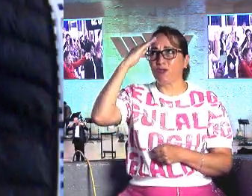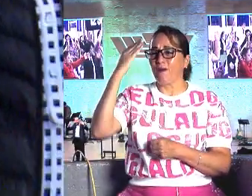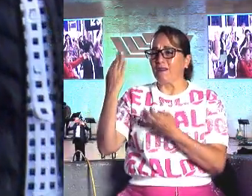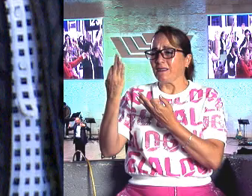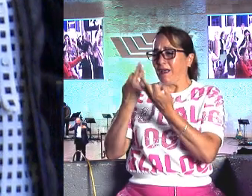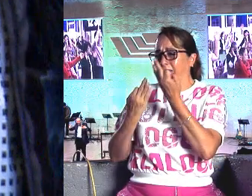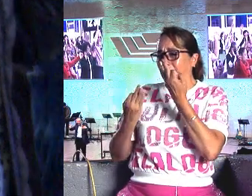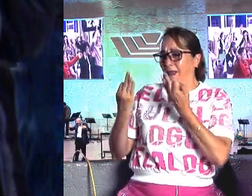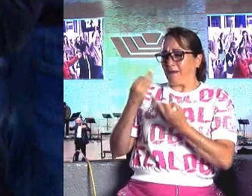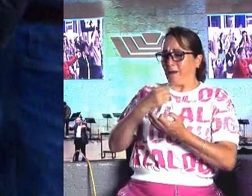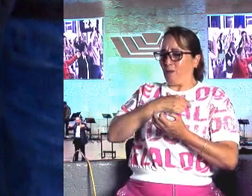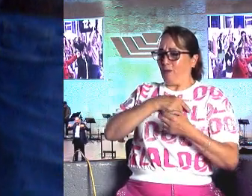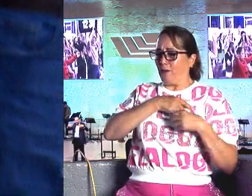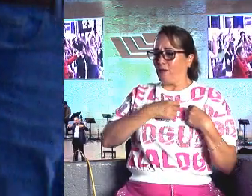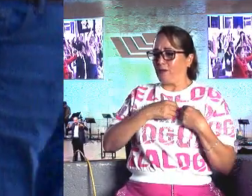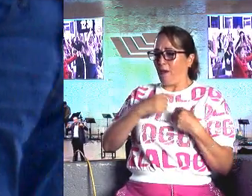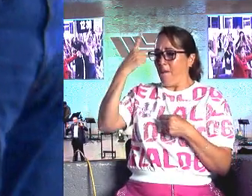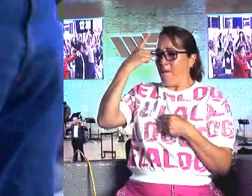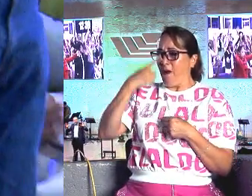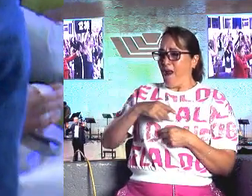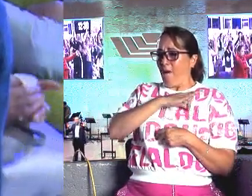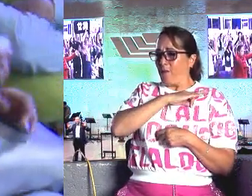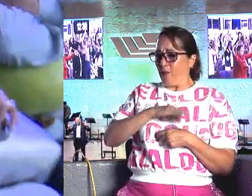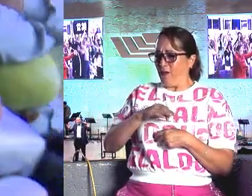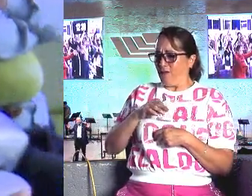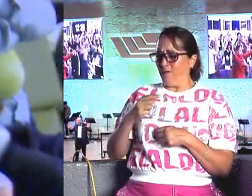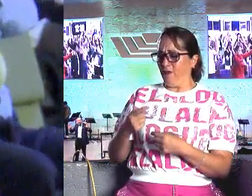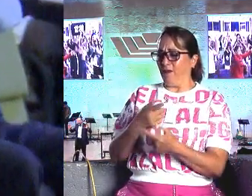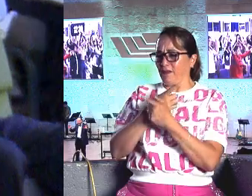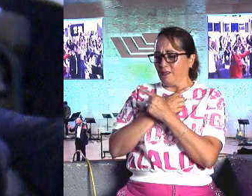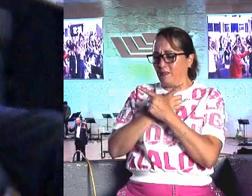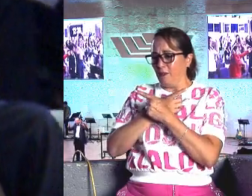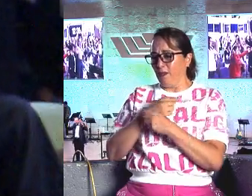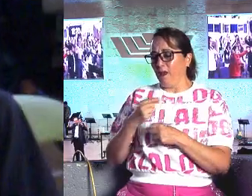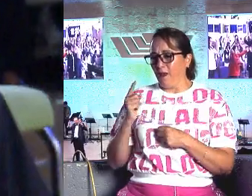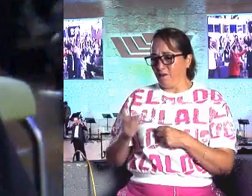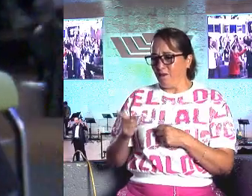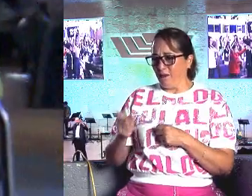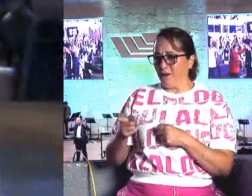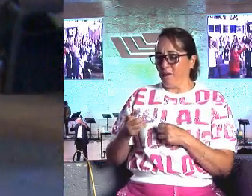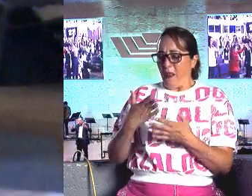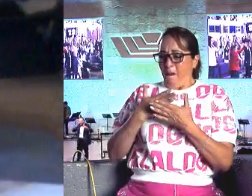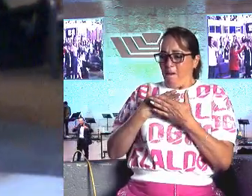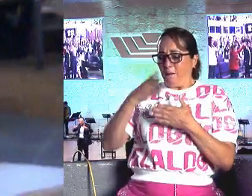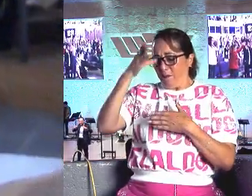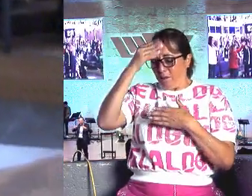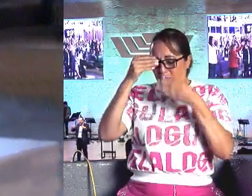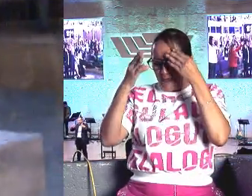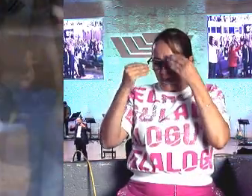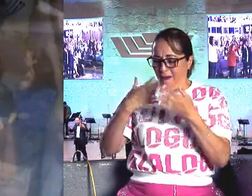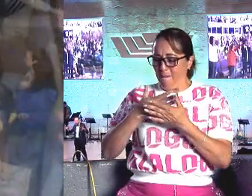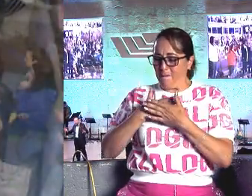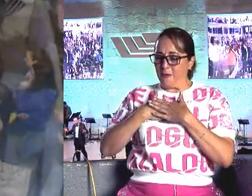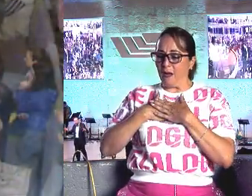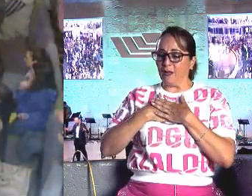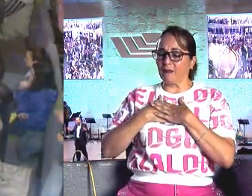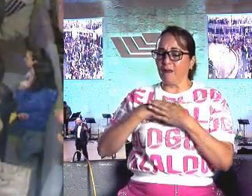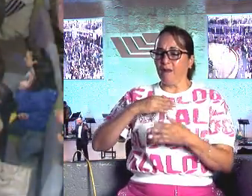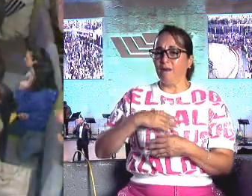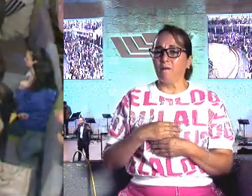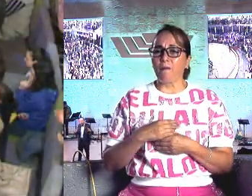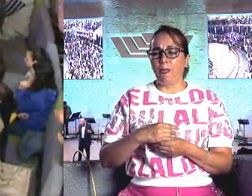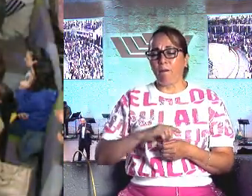para disciplinarme, para que aprenda yo a amar tu palabra, para que aprenda yo a ser más santo